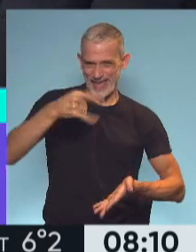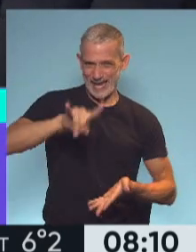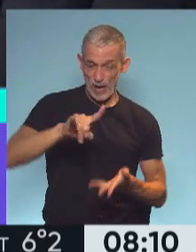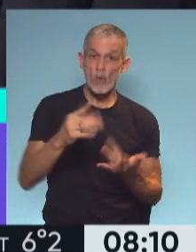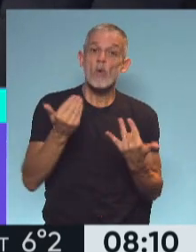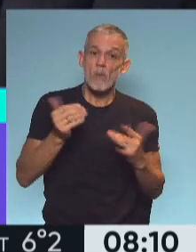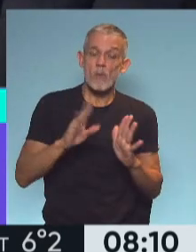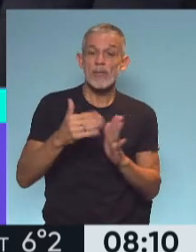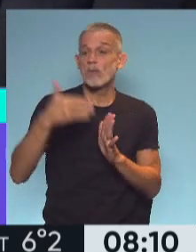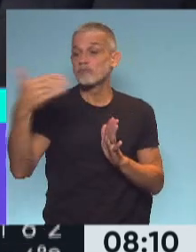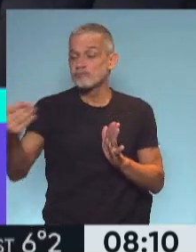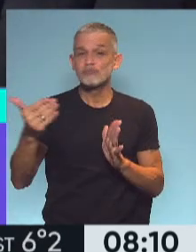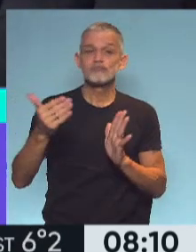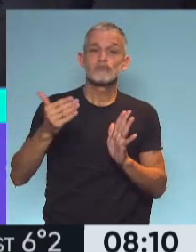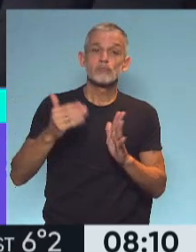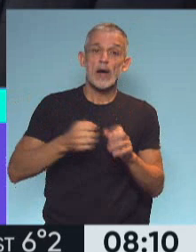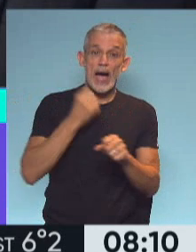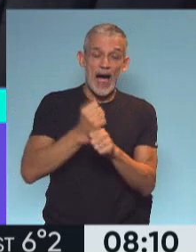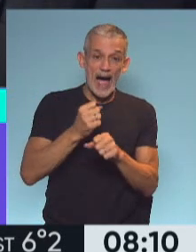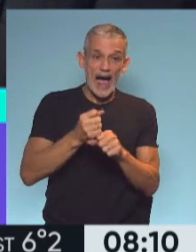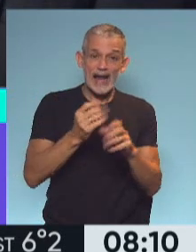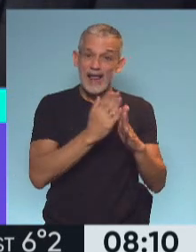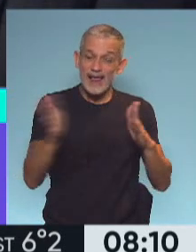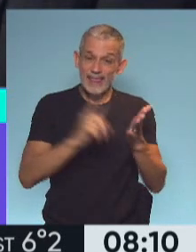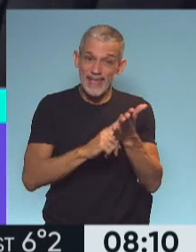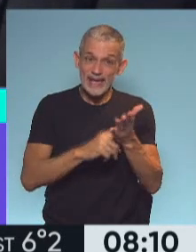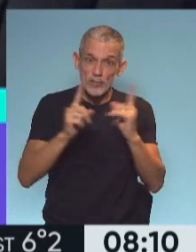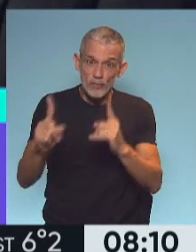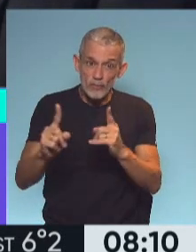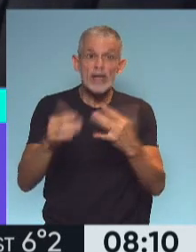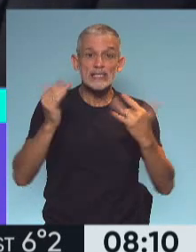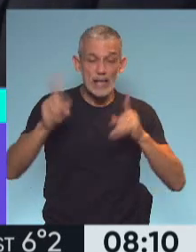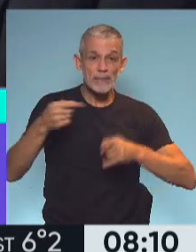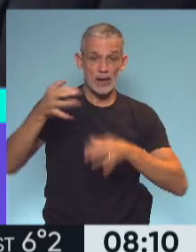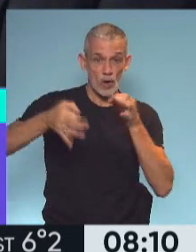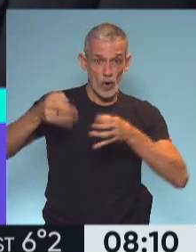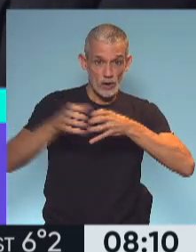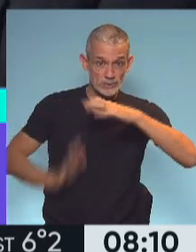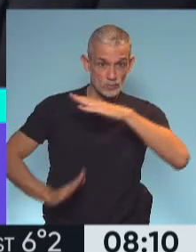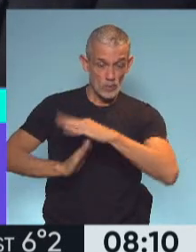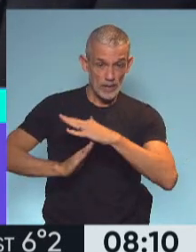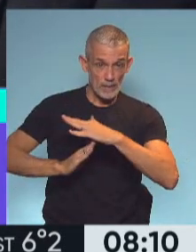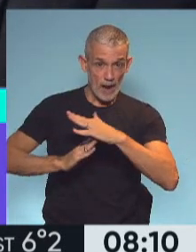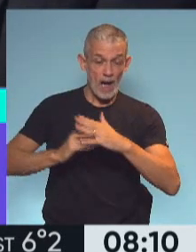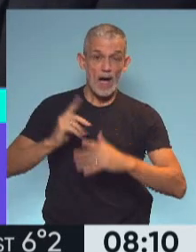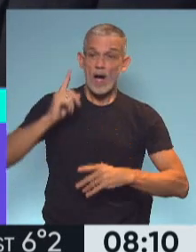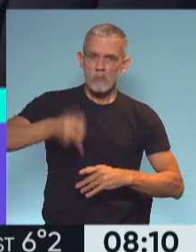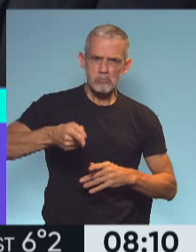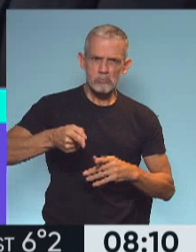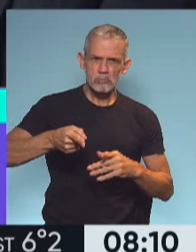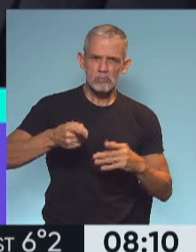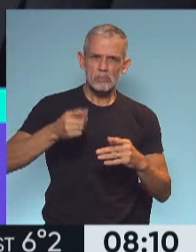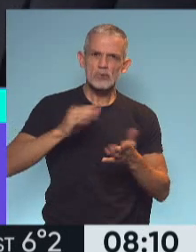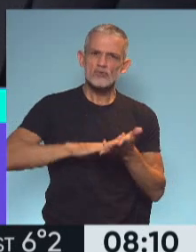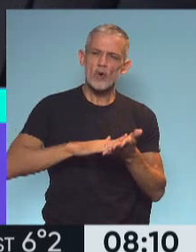incluso proyecta los alcances al decreto que todavía está vigente, es decir, el tribunal, la Corte se pronunció